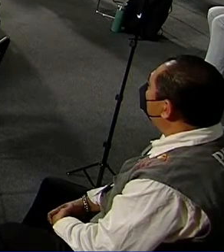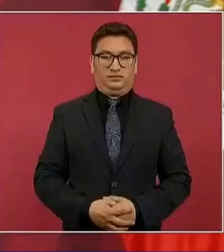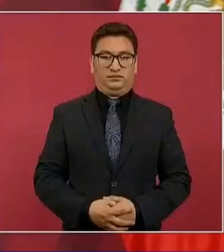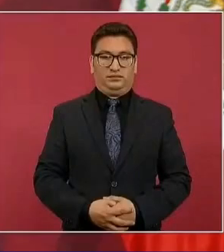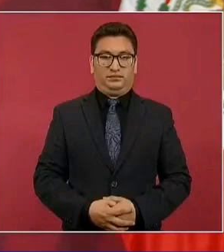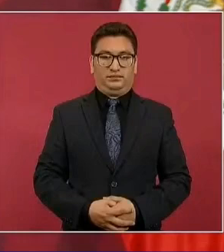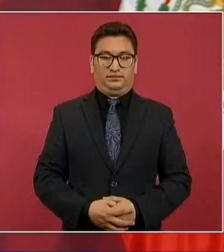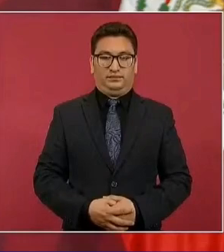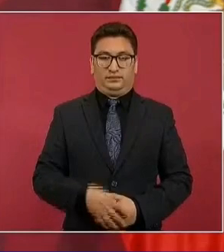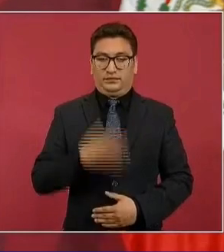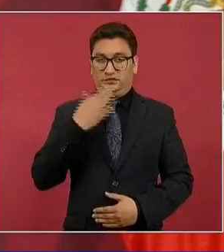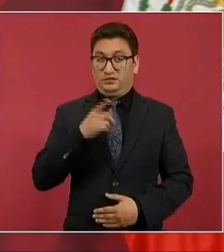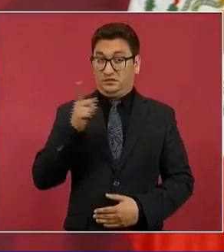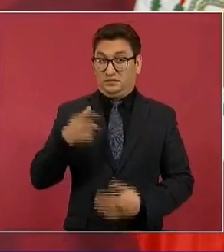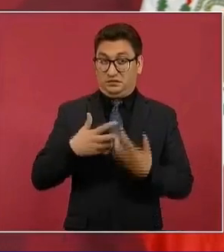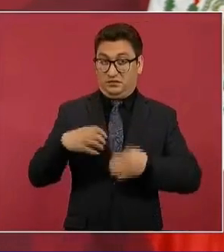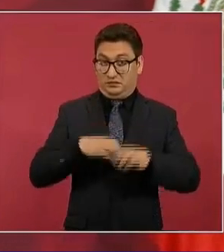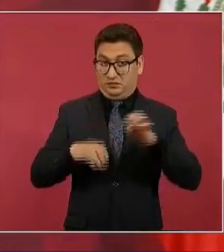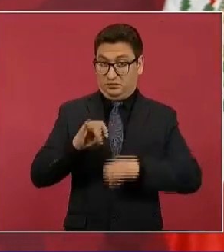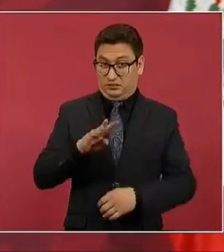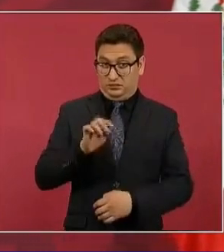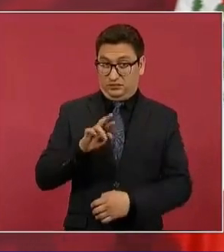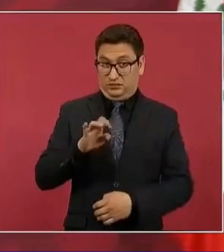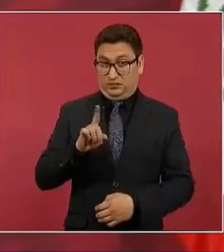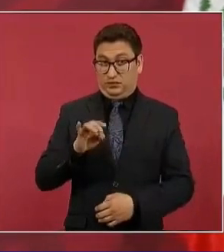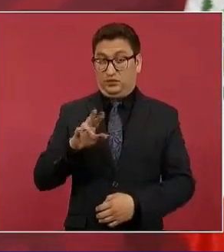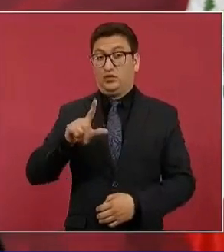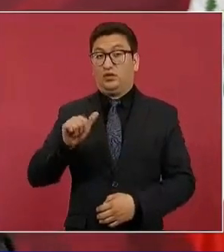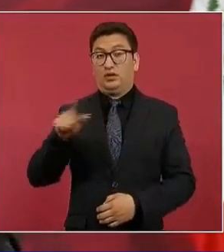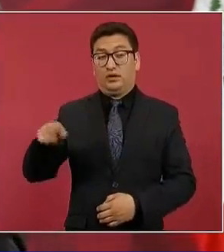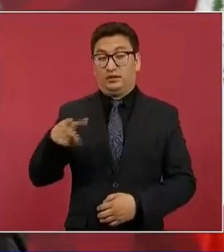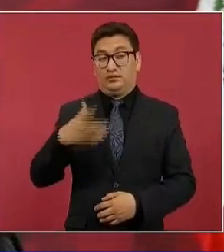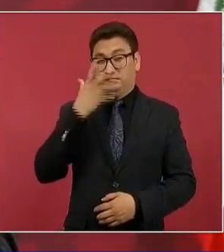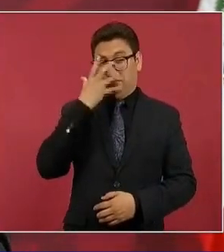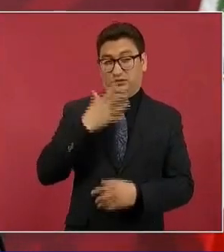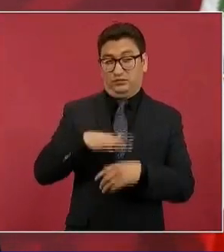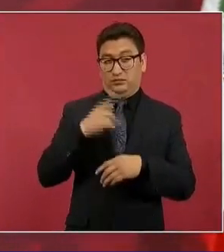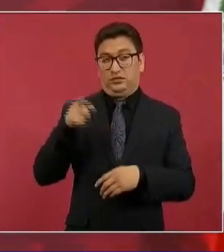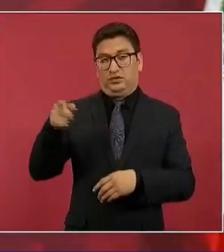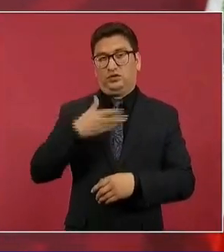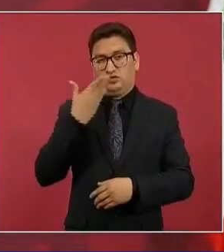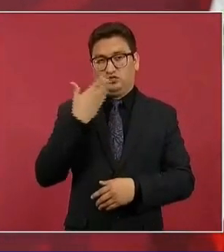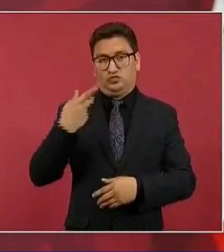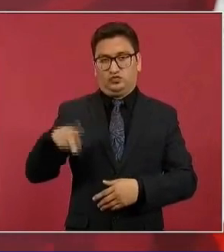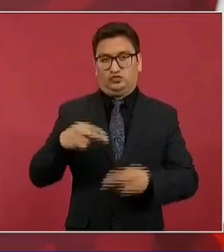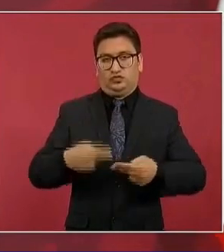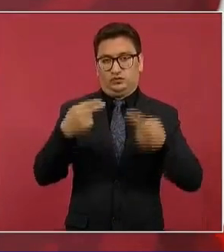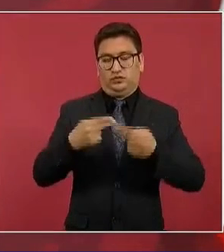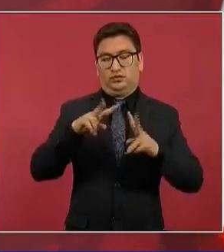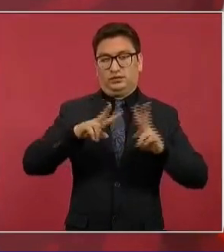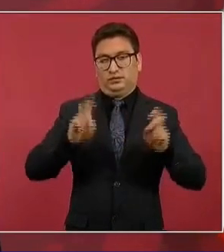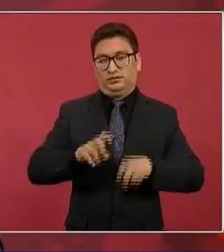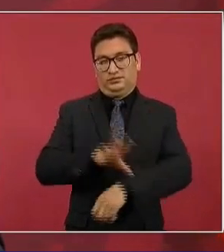dedicada a el negocio de la luz, de la energía